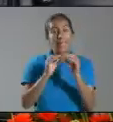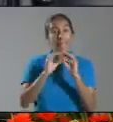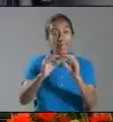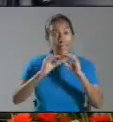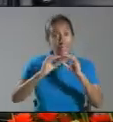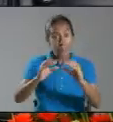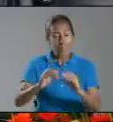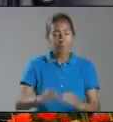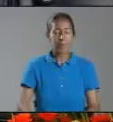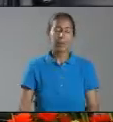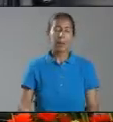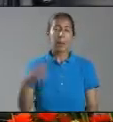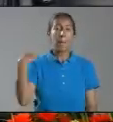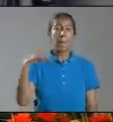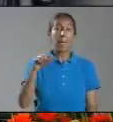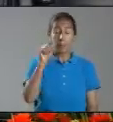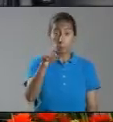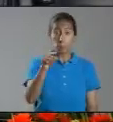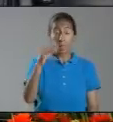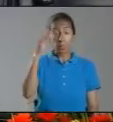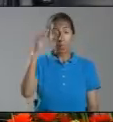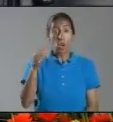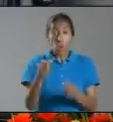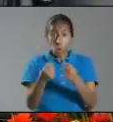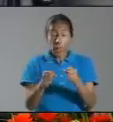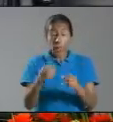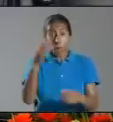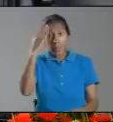para que al hacerlo con entendimiento yo viva.